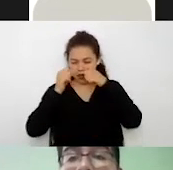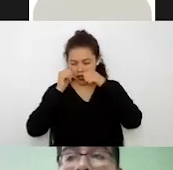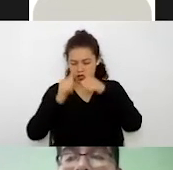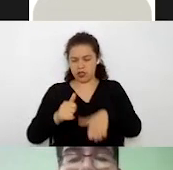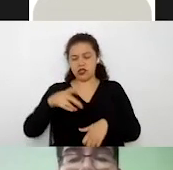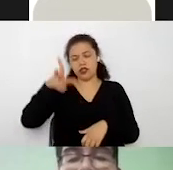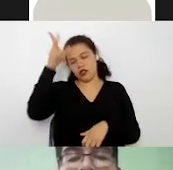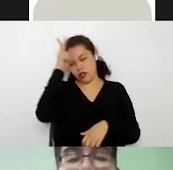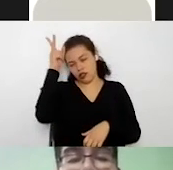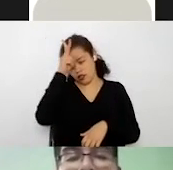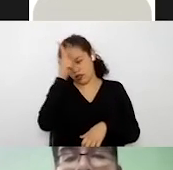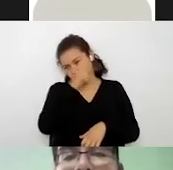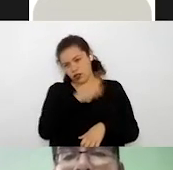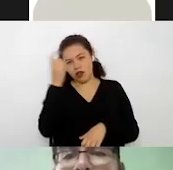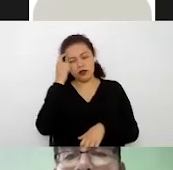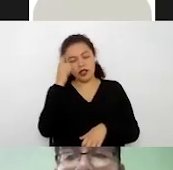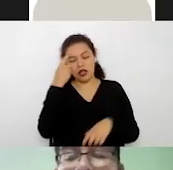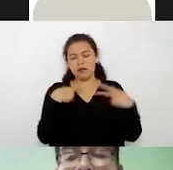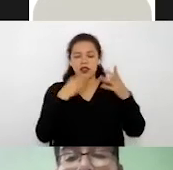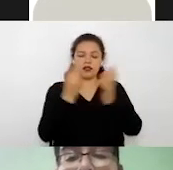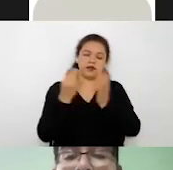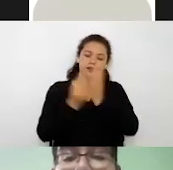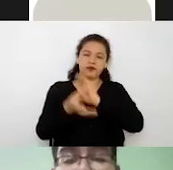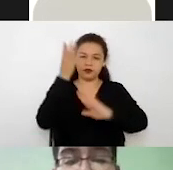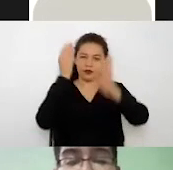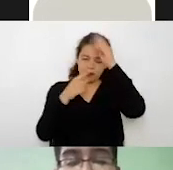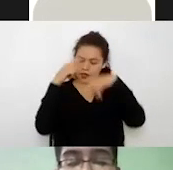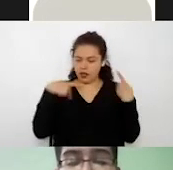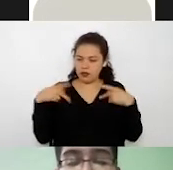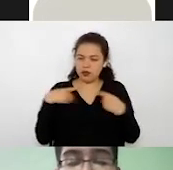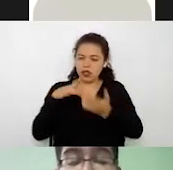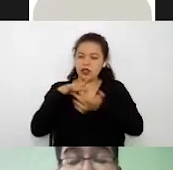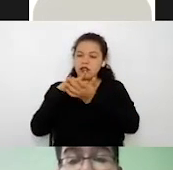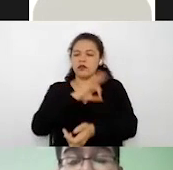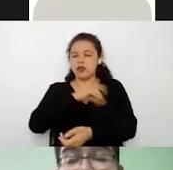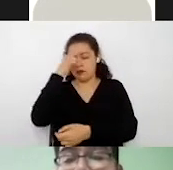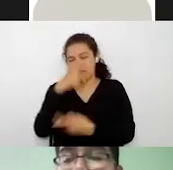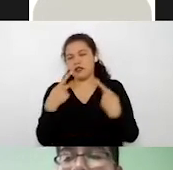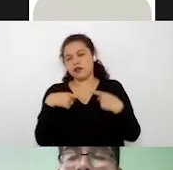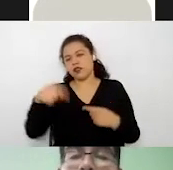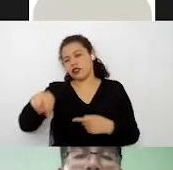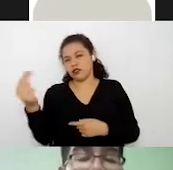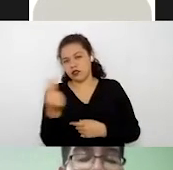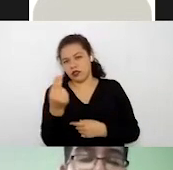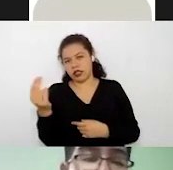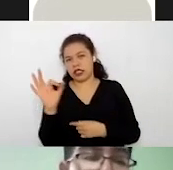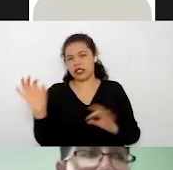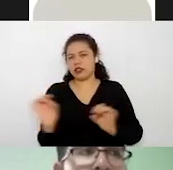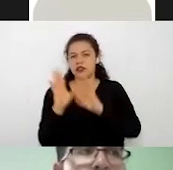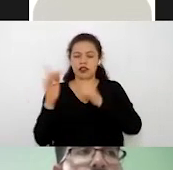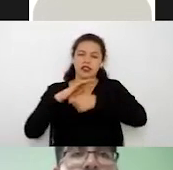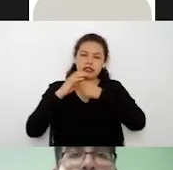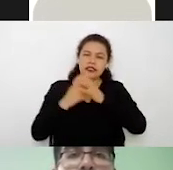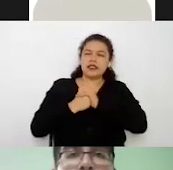haya personas que ya estén capacitadas para brindar apoyo a las personas que lo necesiten, ya sea por crisis de